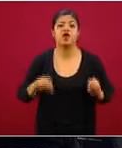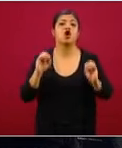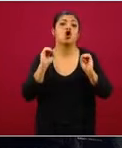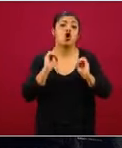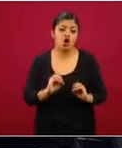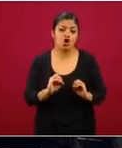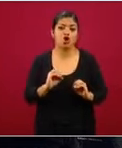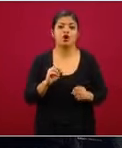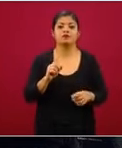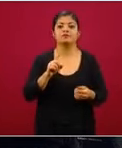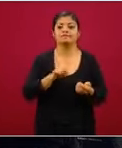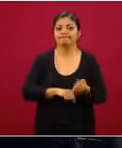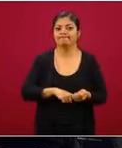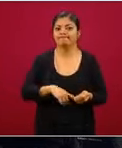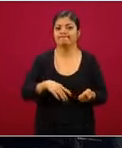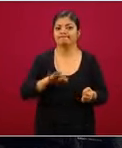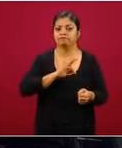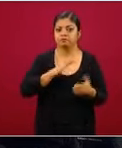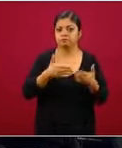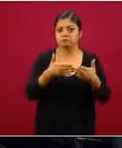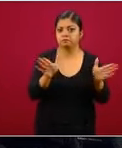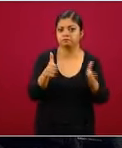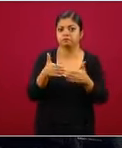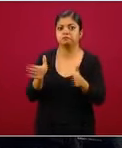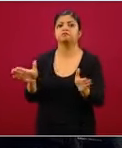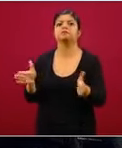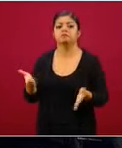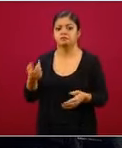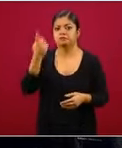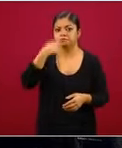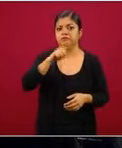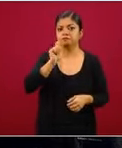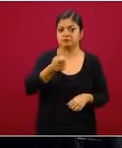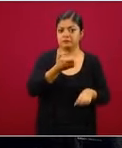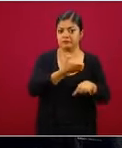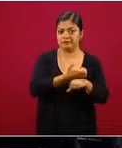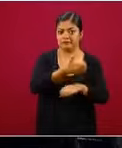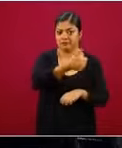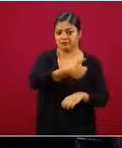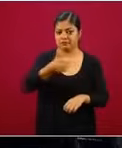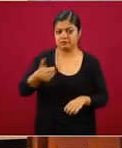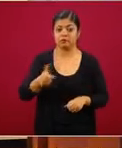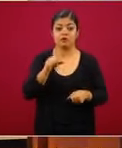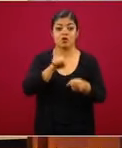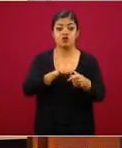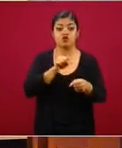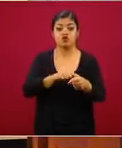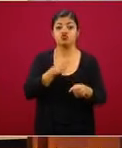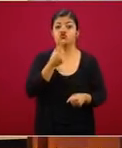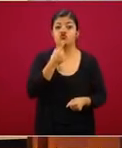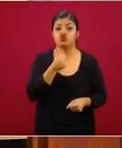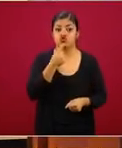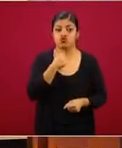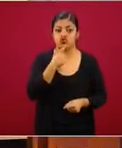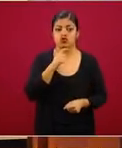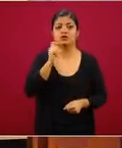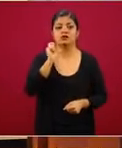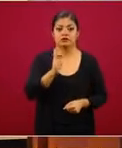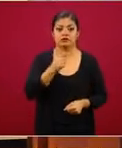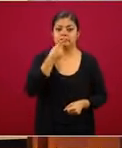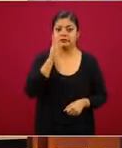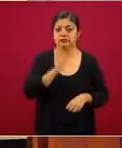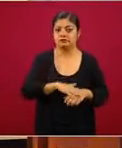digamos liberación que en un momento puede haber hacia una entidad federativa. El color rojo, que representa el